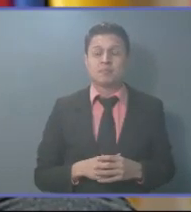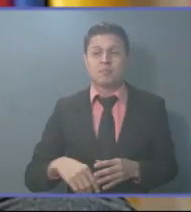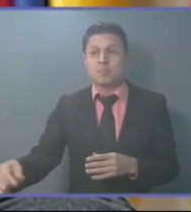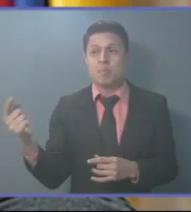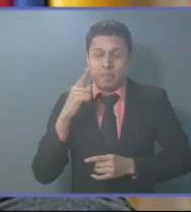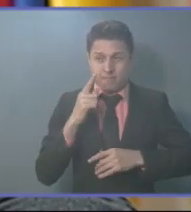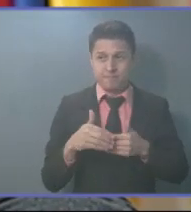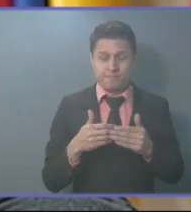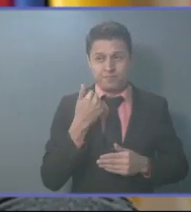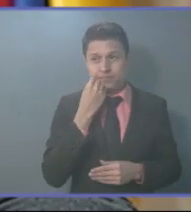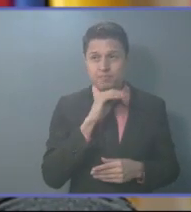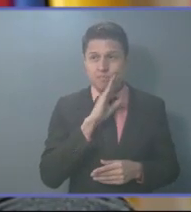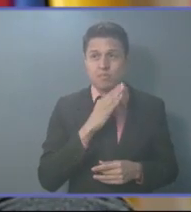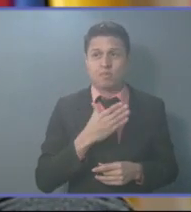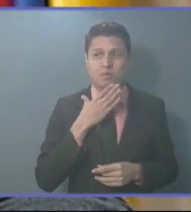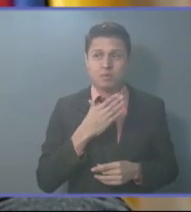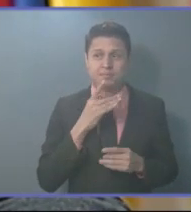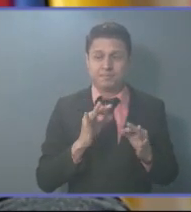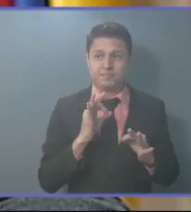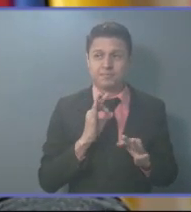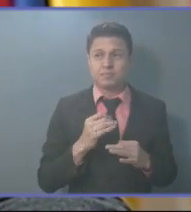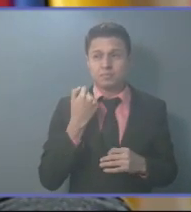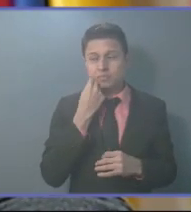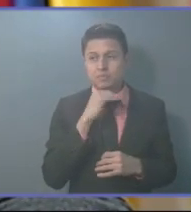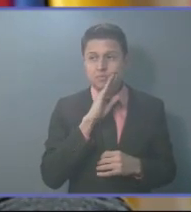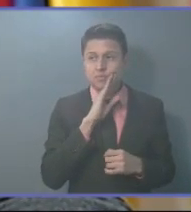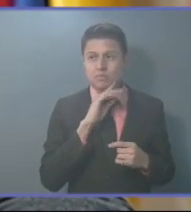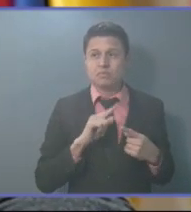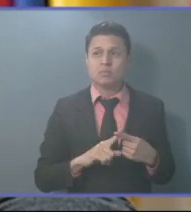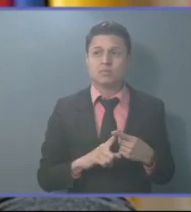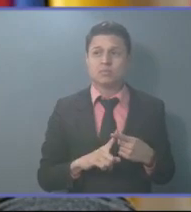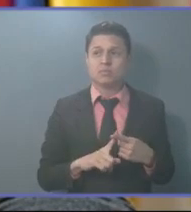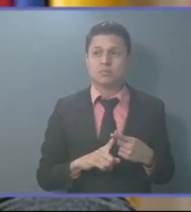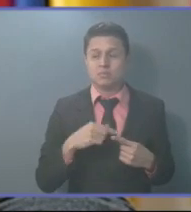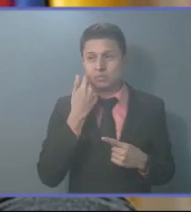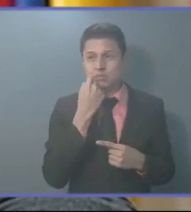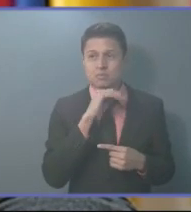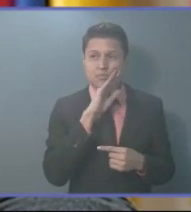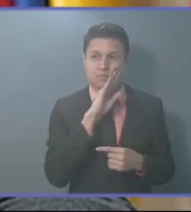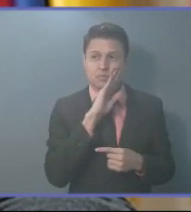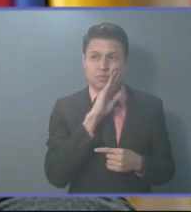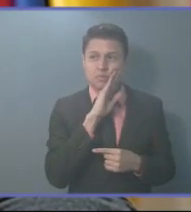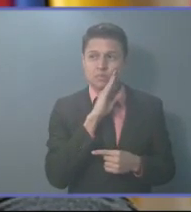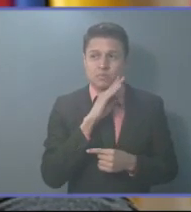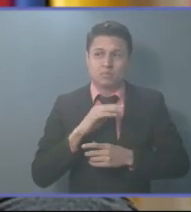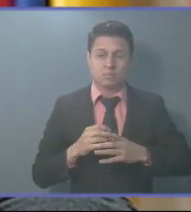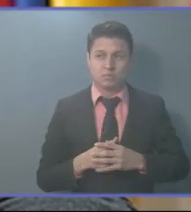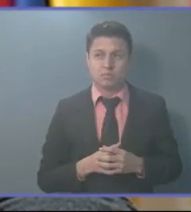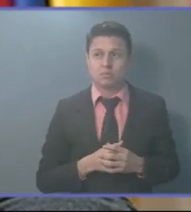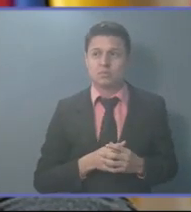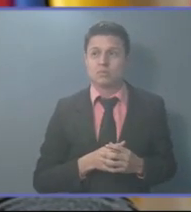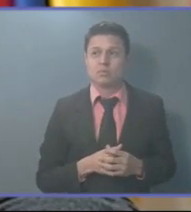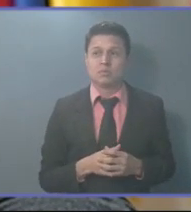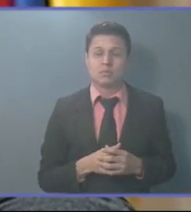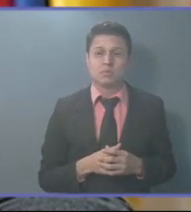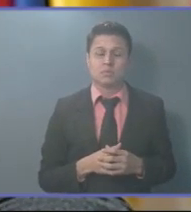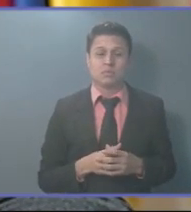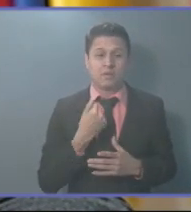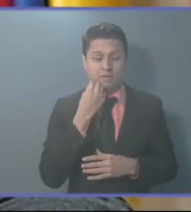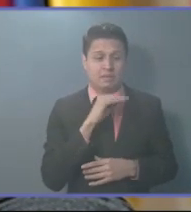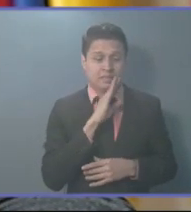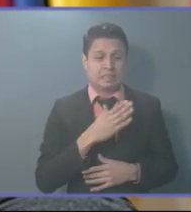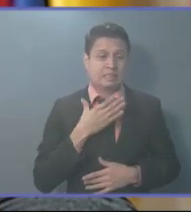padezcan de enfermedades crónicas tales como diabetes hipertensión o enfermedades inmuno de express horas